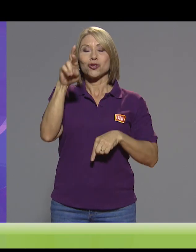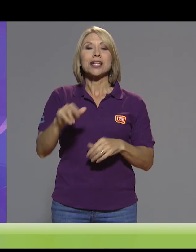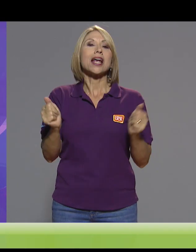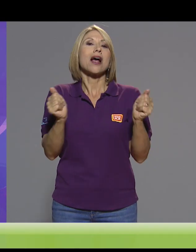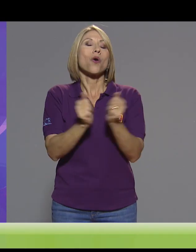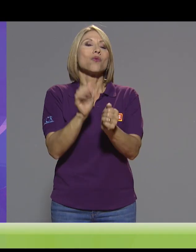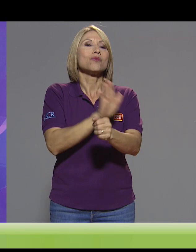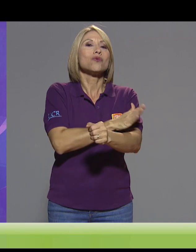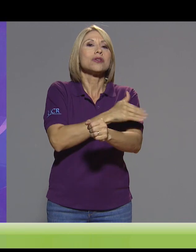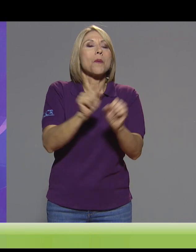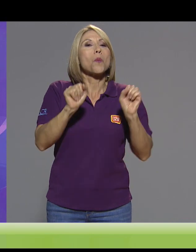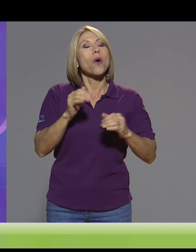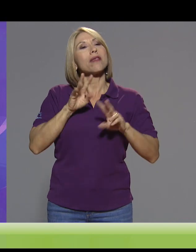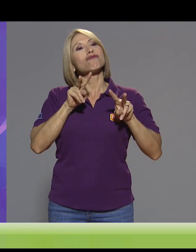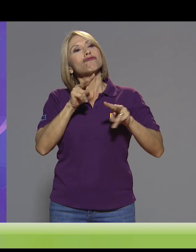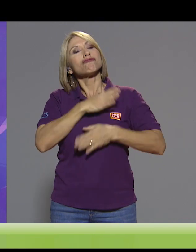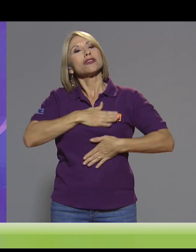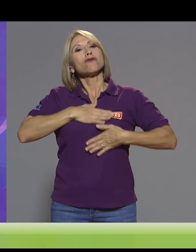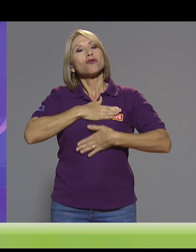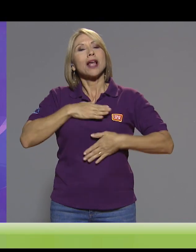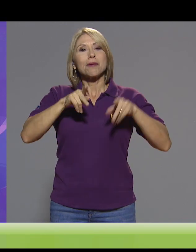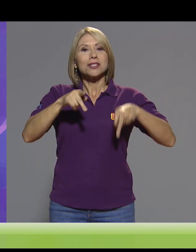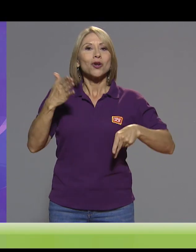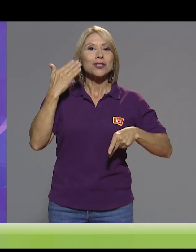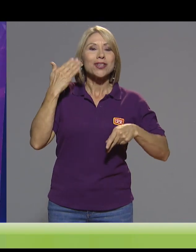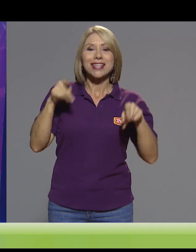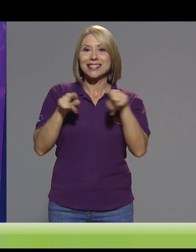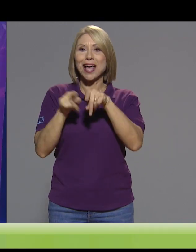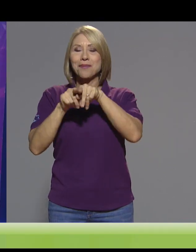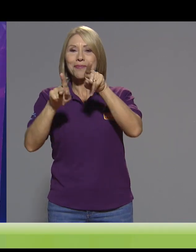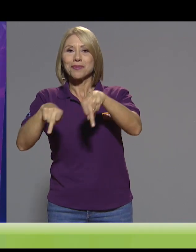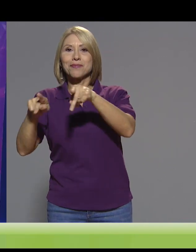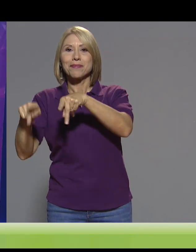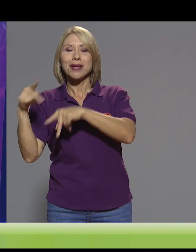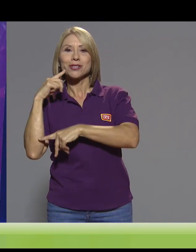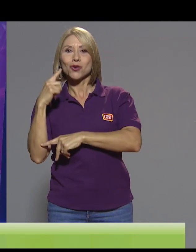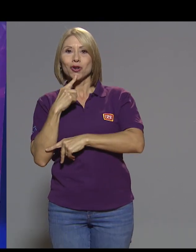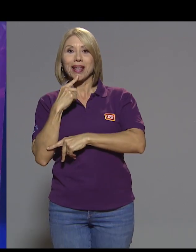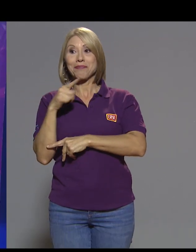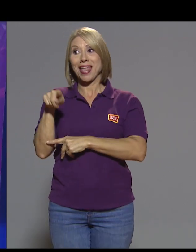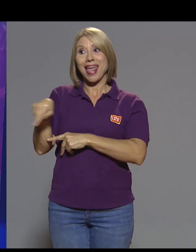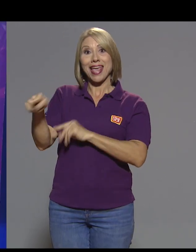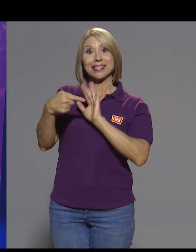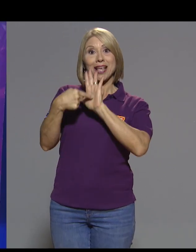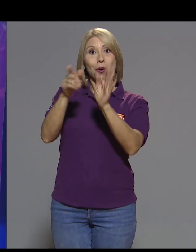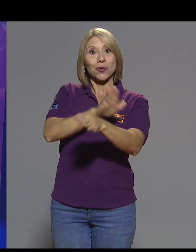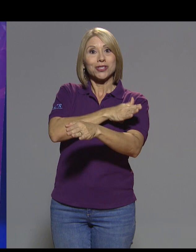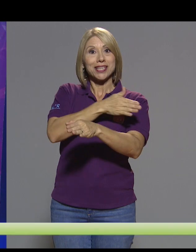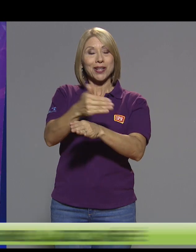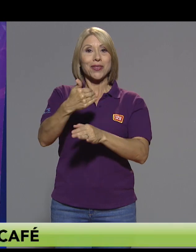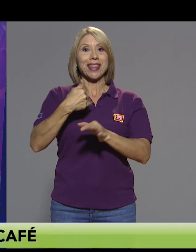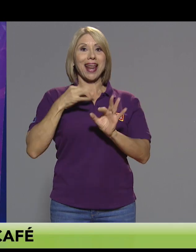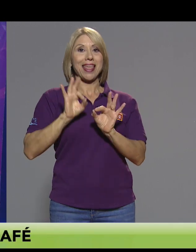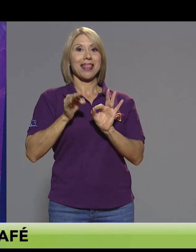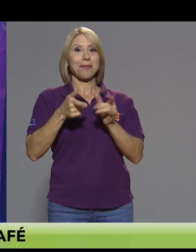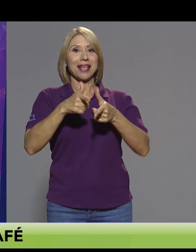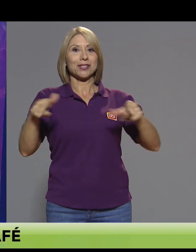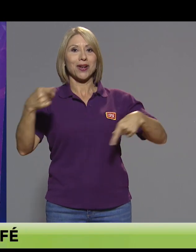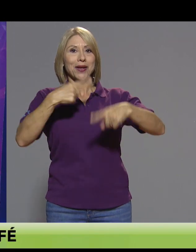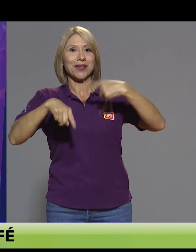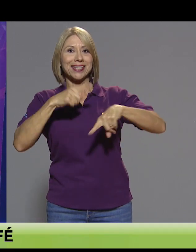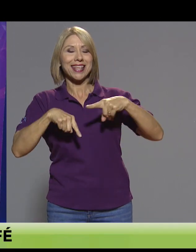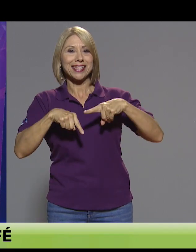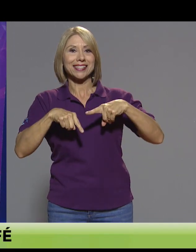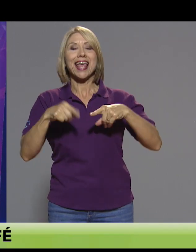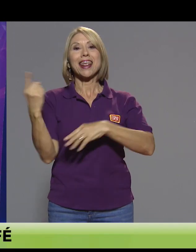que pueden disfrutar tanto oyentes como la comunidad sorda este concierto tendrá interpretación de señas y se realizará el 13